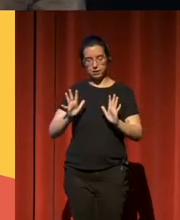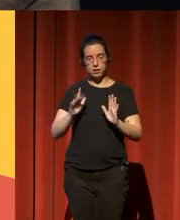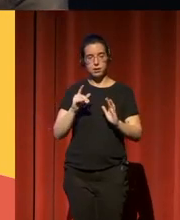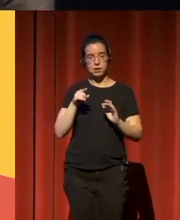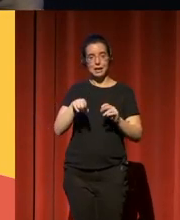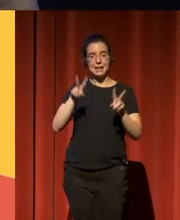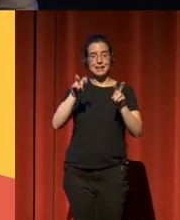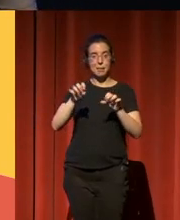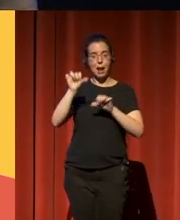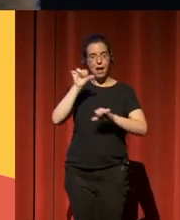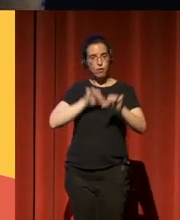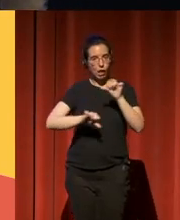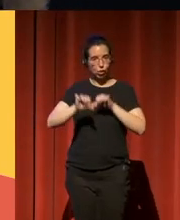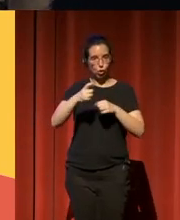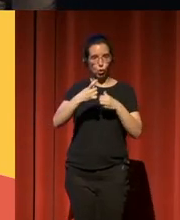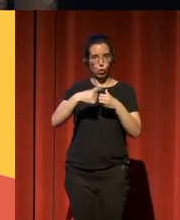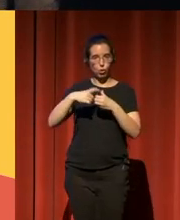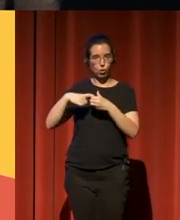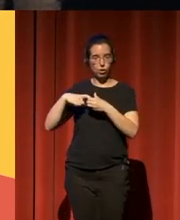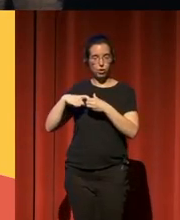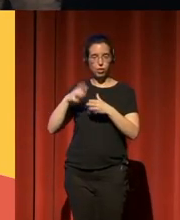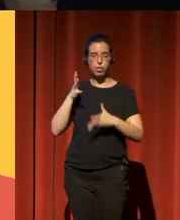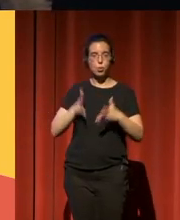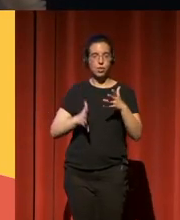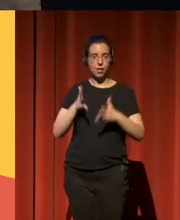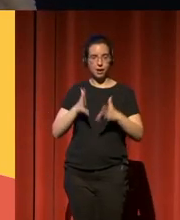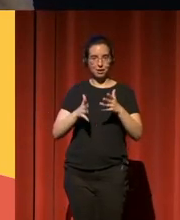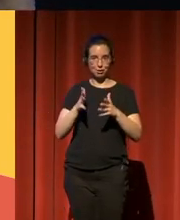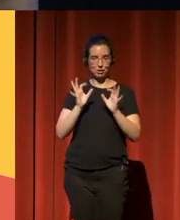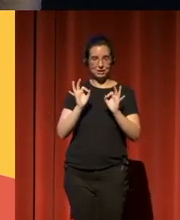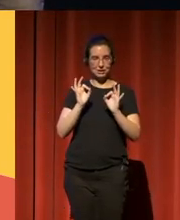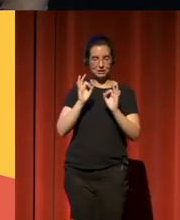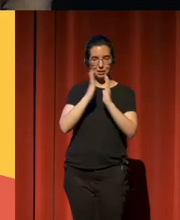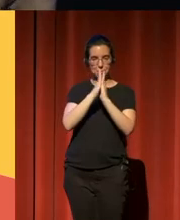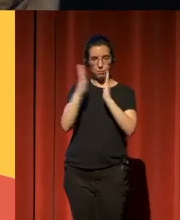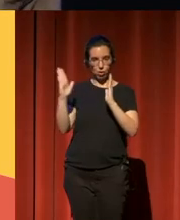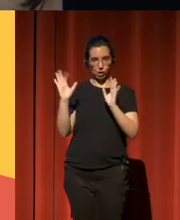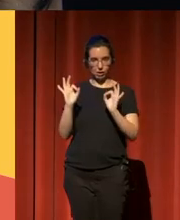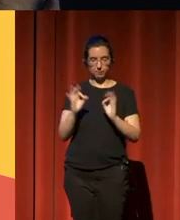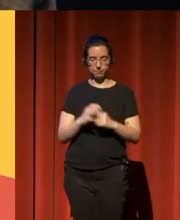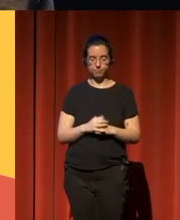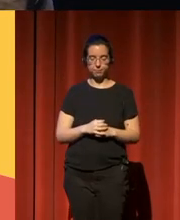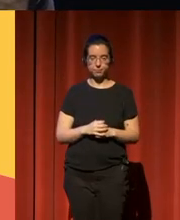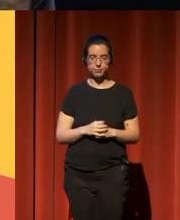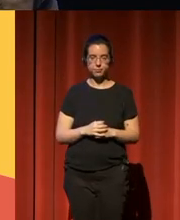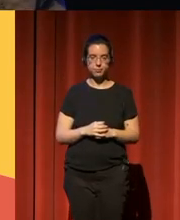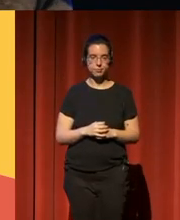laboratorios ciudadanos en en los equipamientos bibliotecarios vale